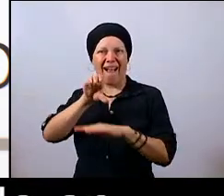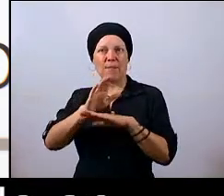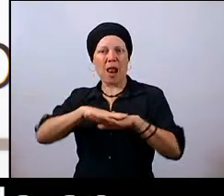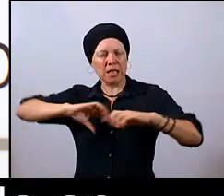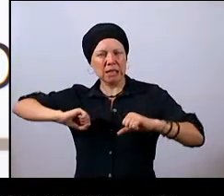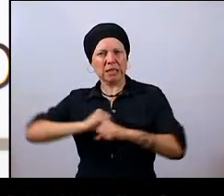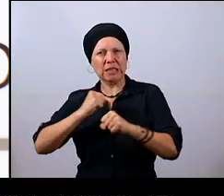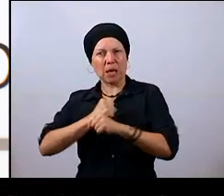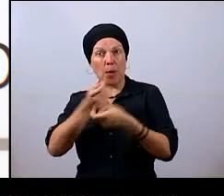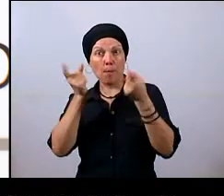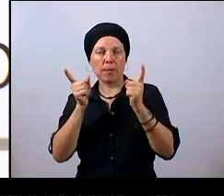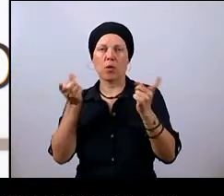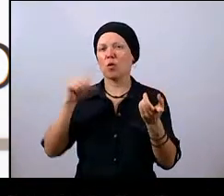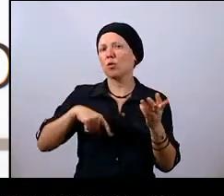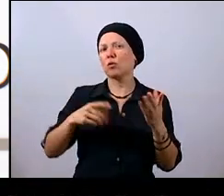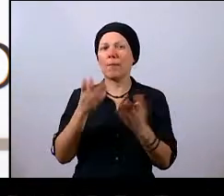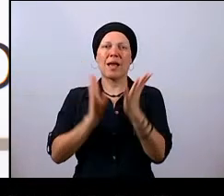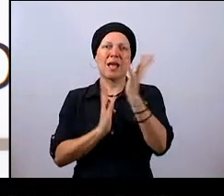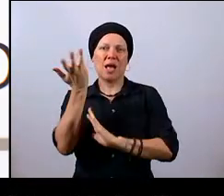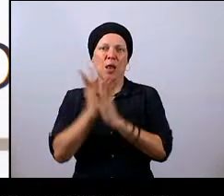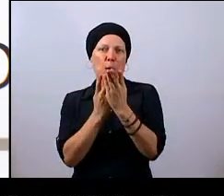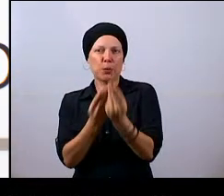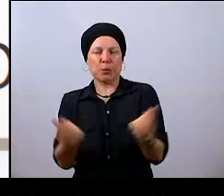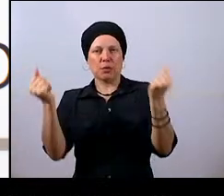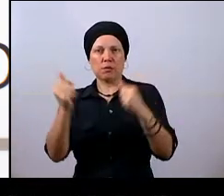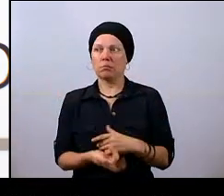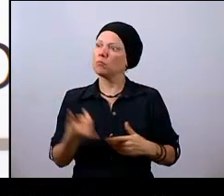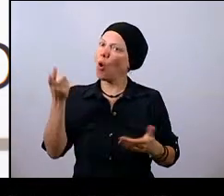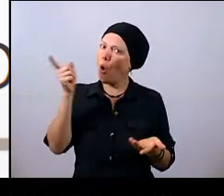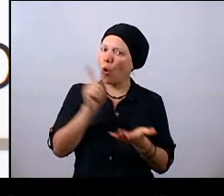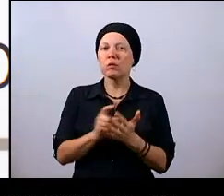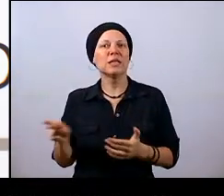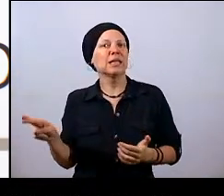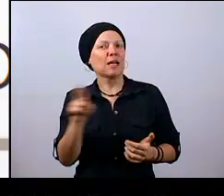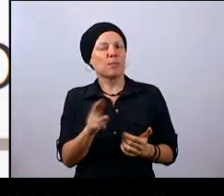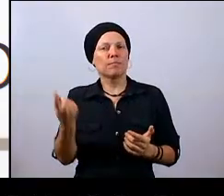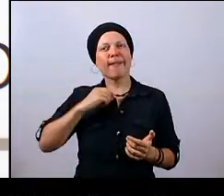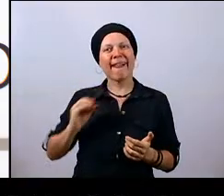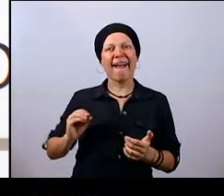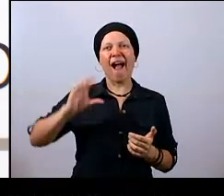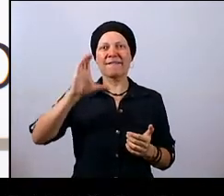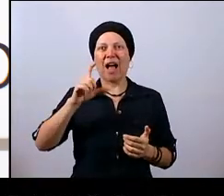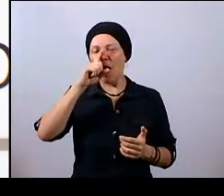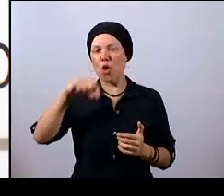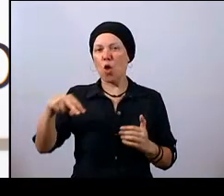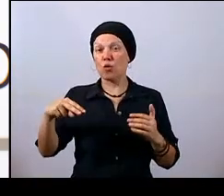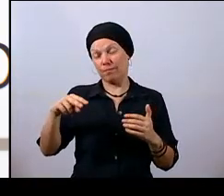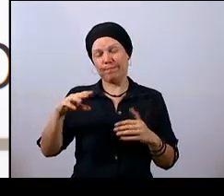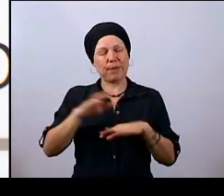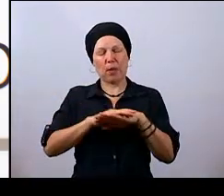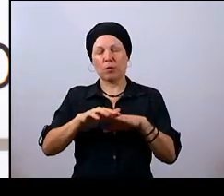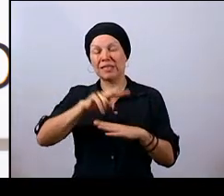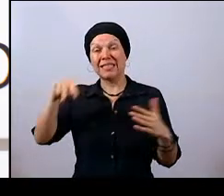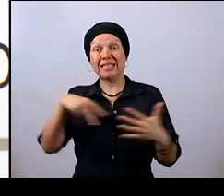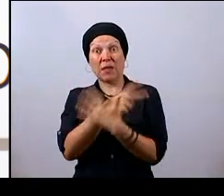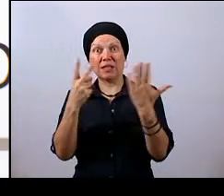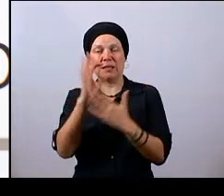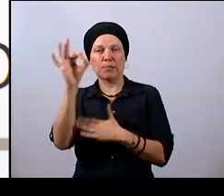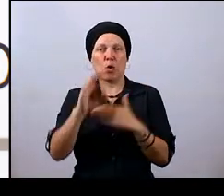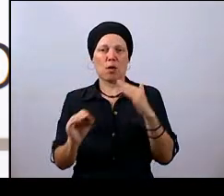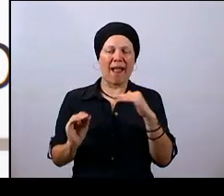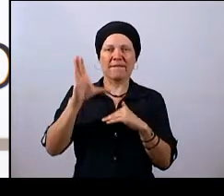tareas de prevención y de extinción. Vuelvo a reiterarlo, incremento de más de un 17%. Y si hubieran